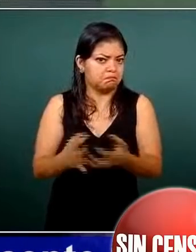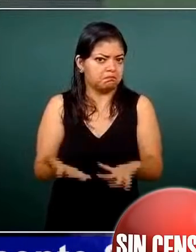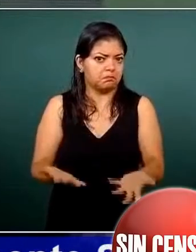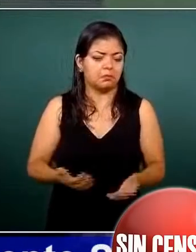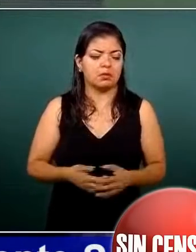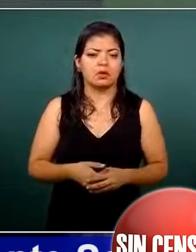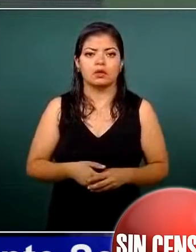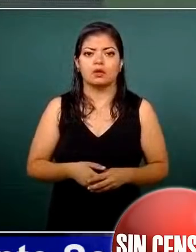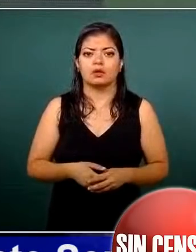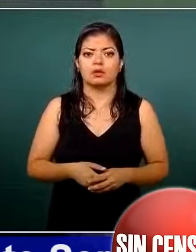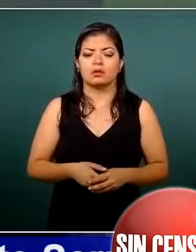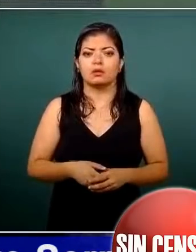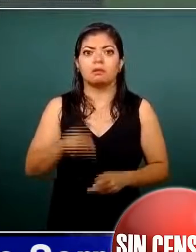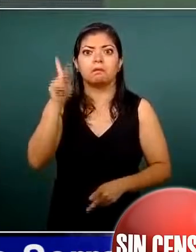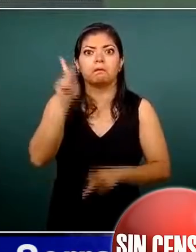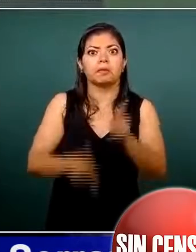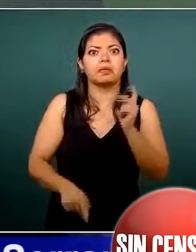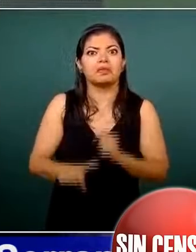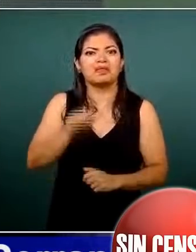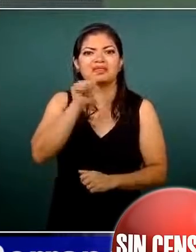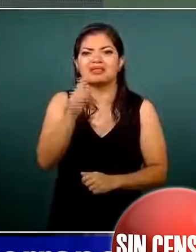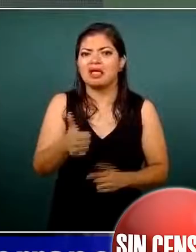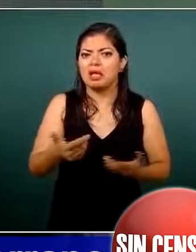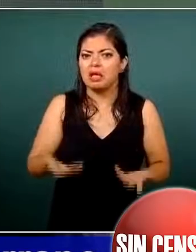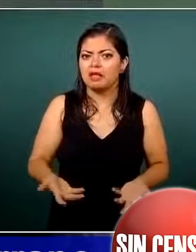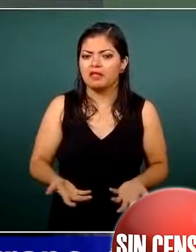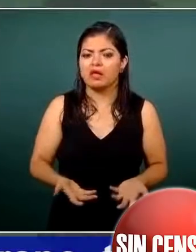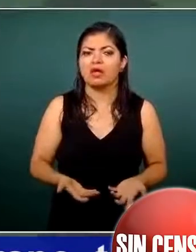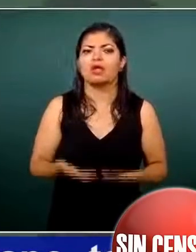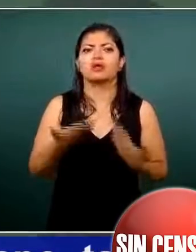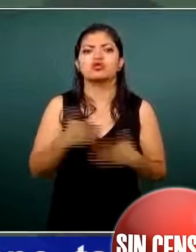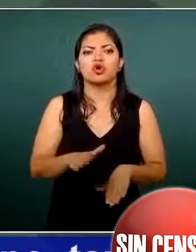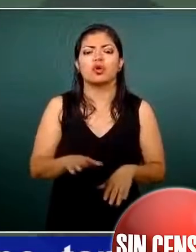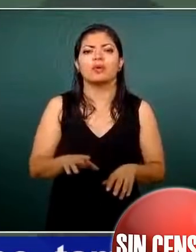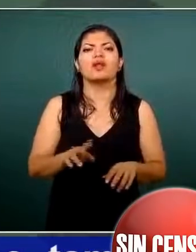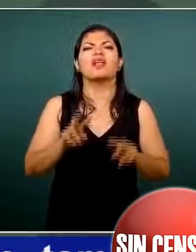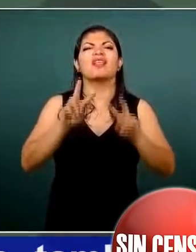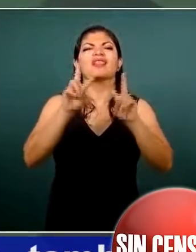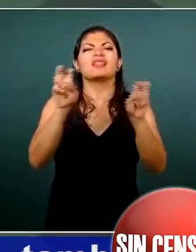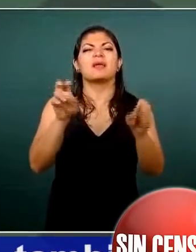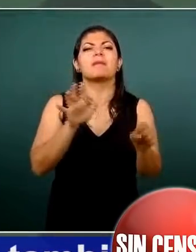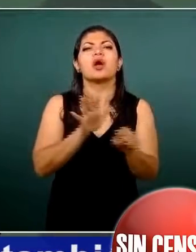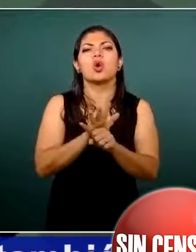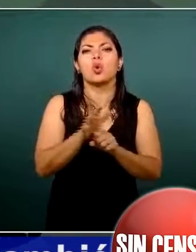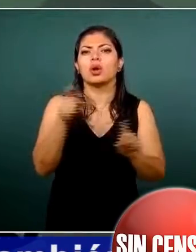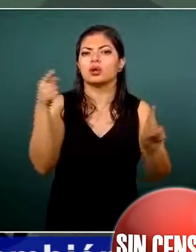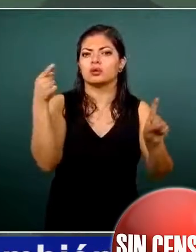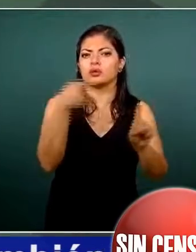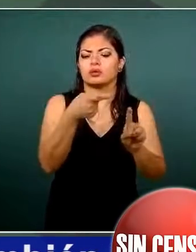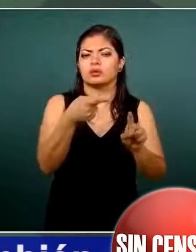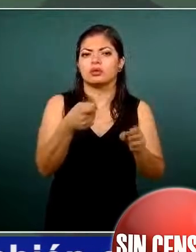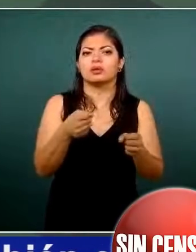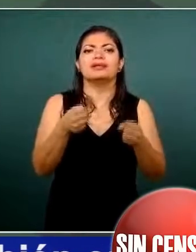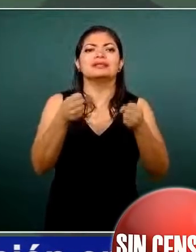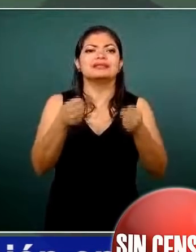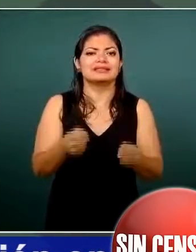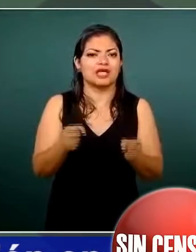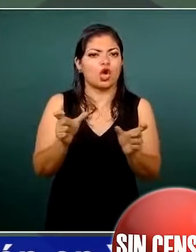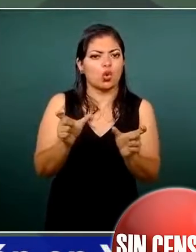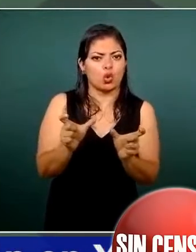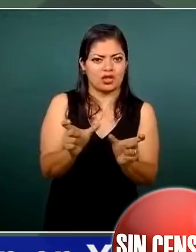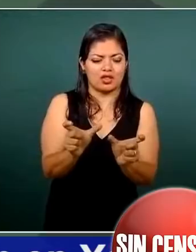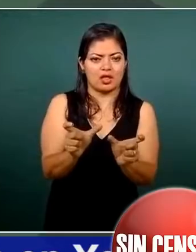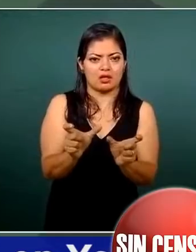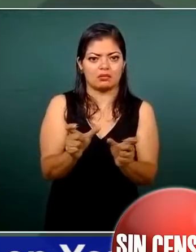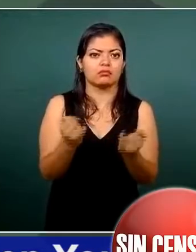sin interrupción en el tema de la seguridad, que se trabaje juntos con el gobierno